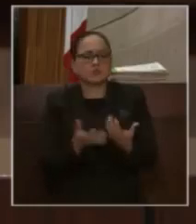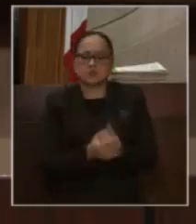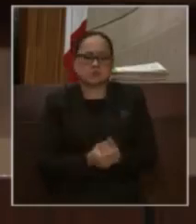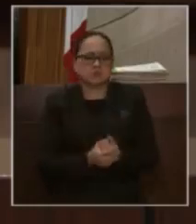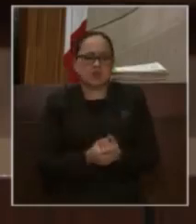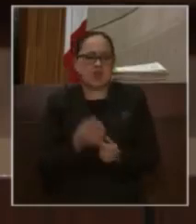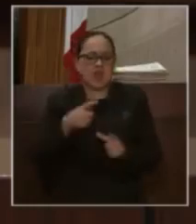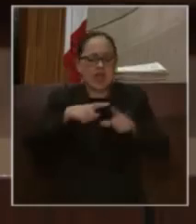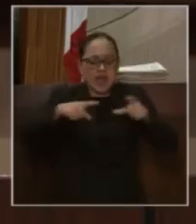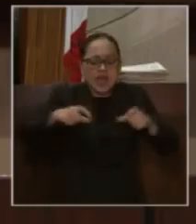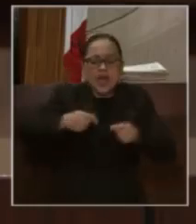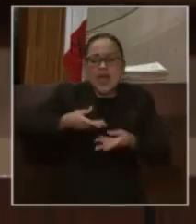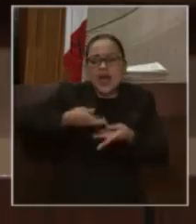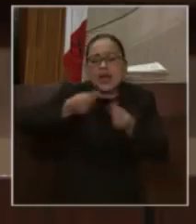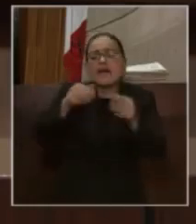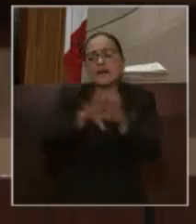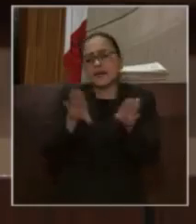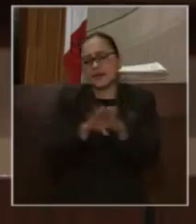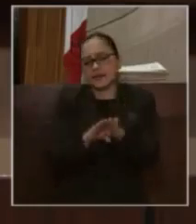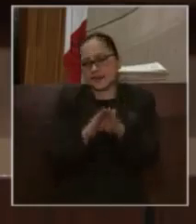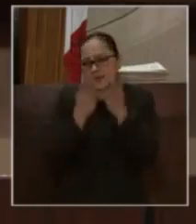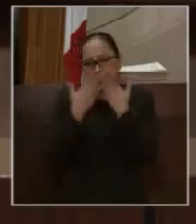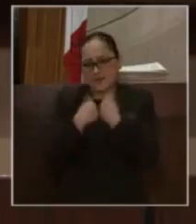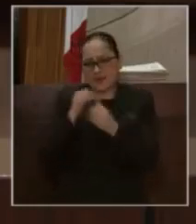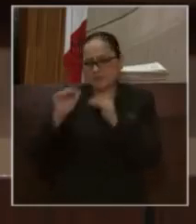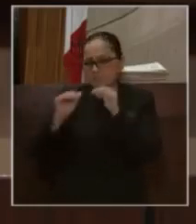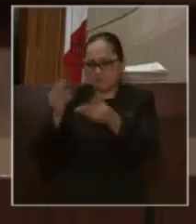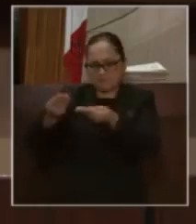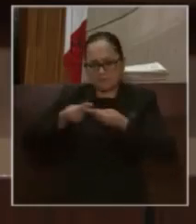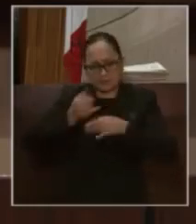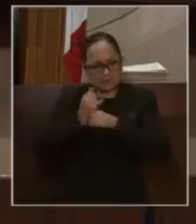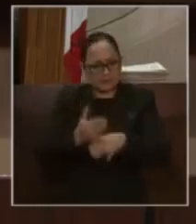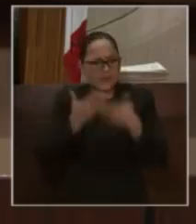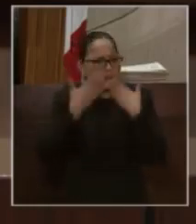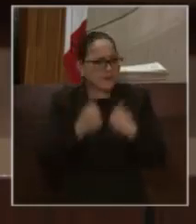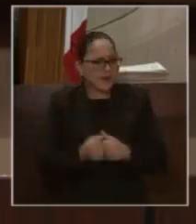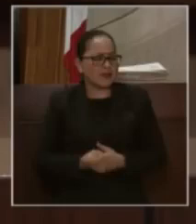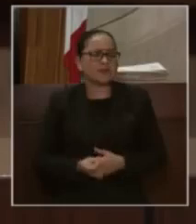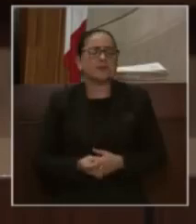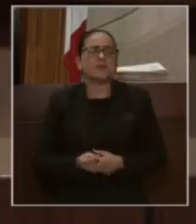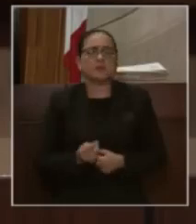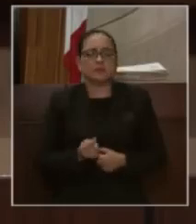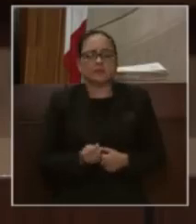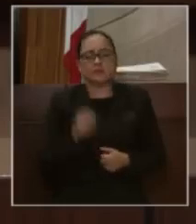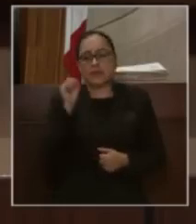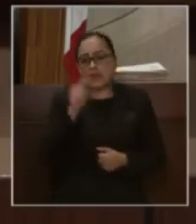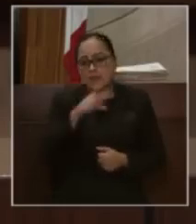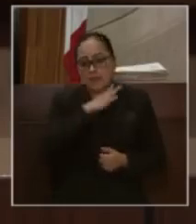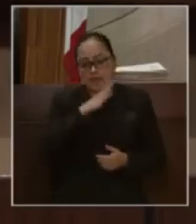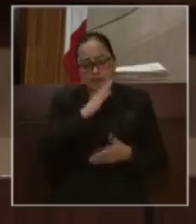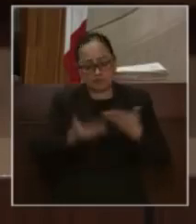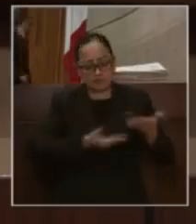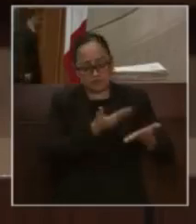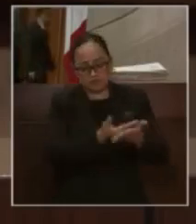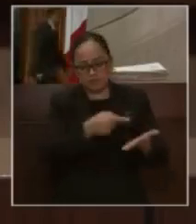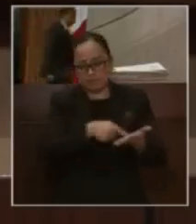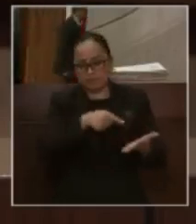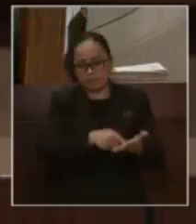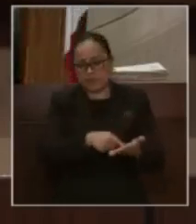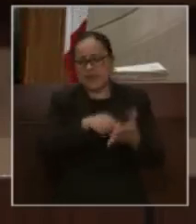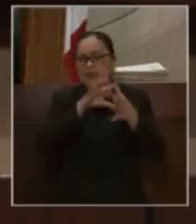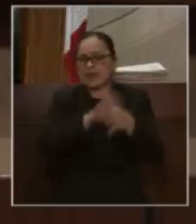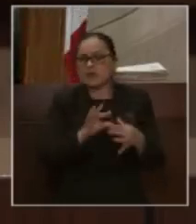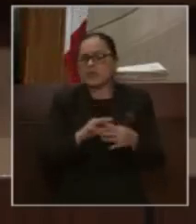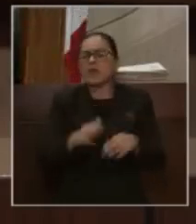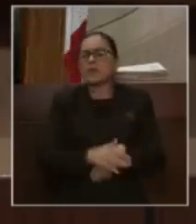que tuvo el dinero. También el proyecto señala que porque esta propuesta